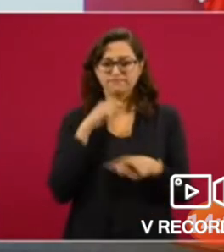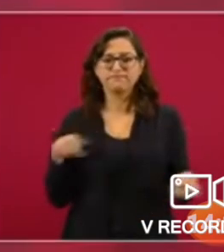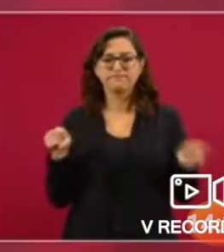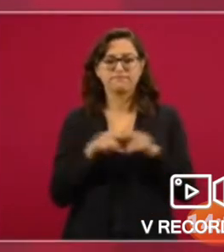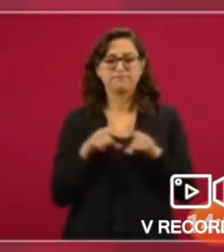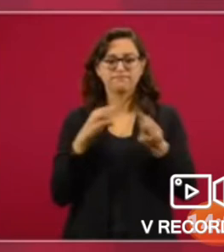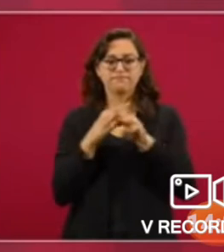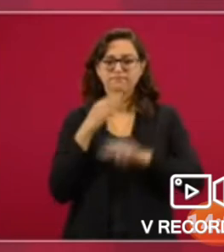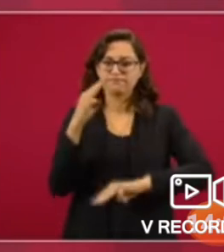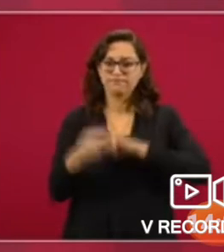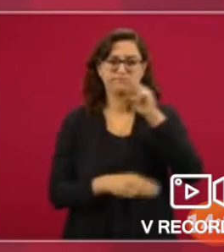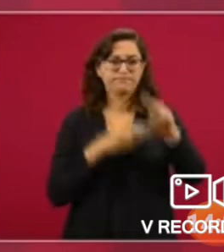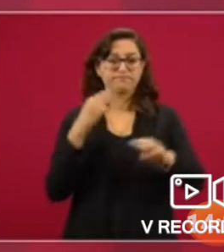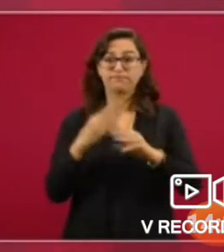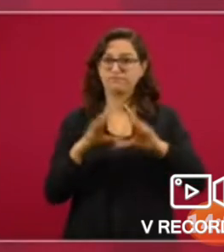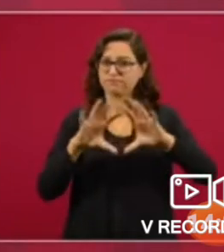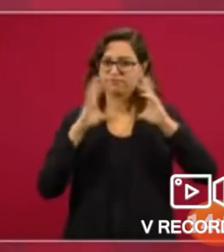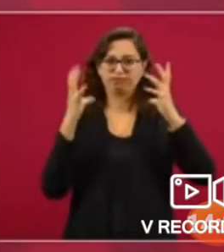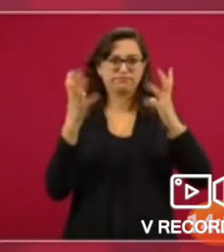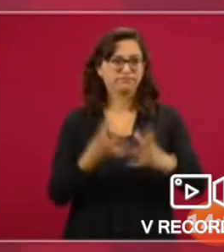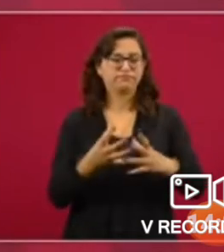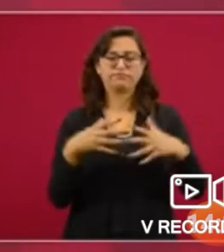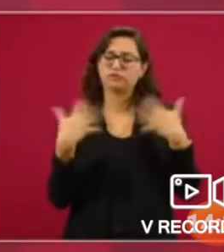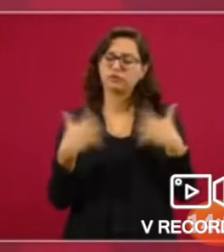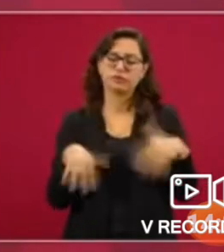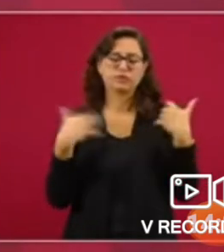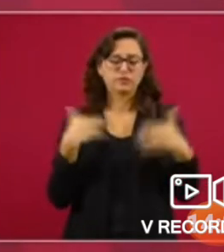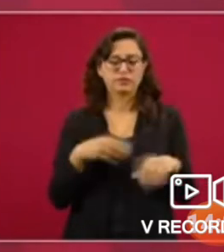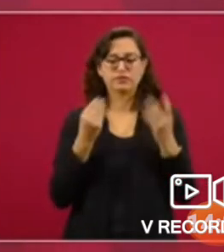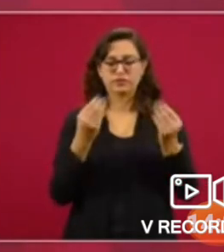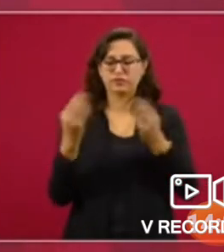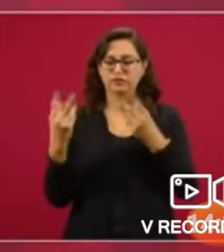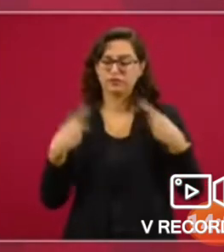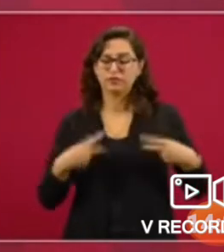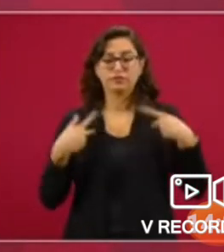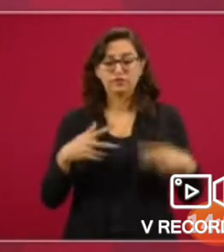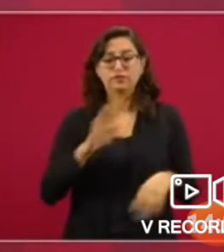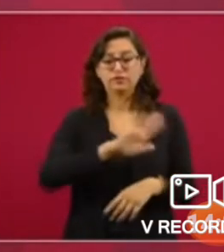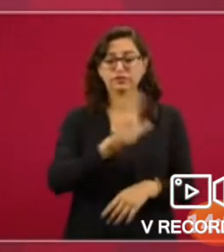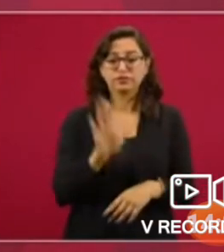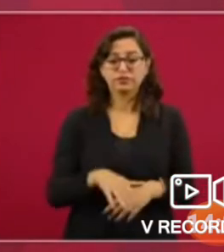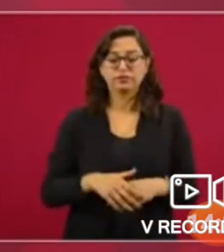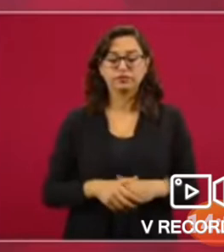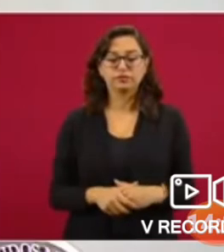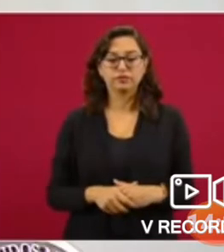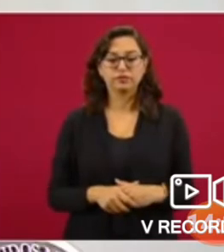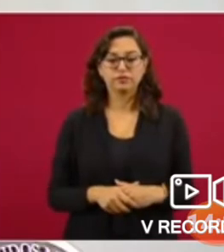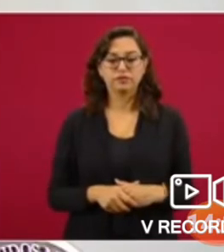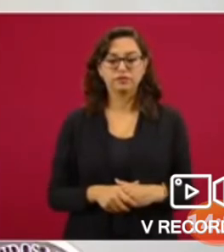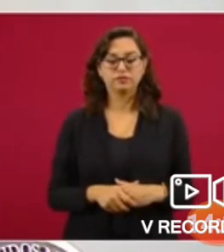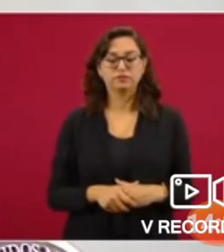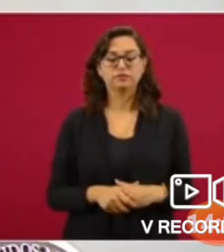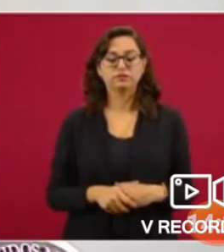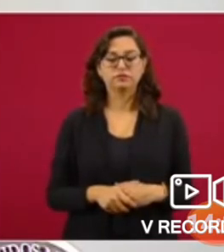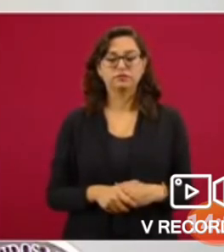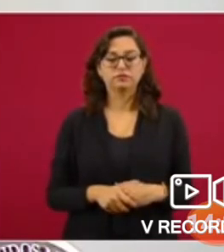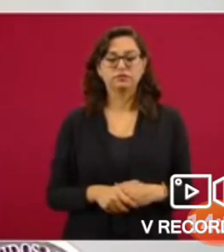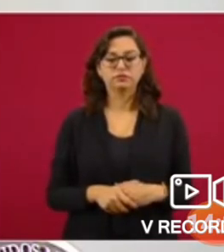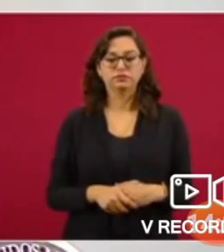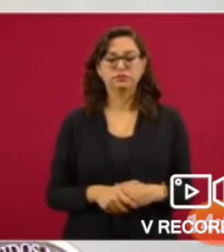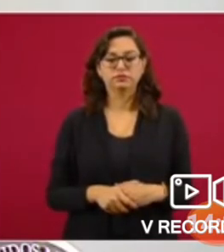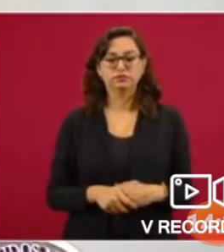entero un importante incremento de la mortalidad. Veamos el primer índice de reducción, desde luego